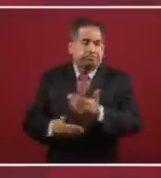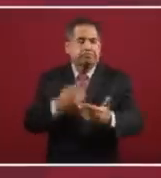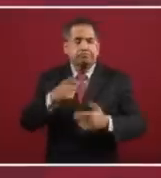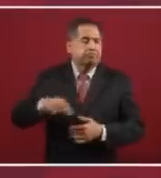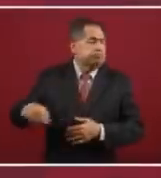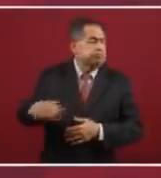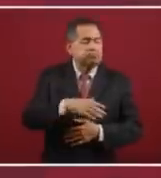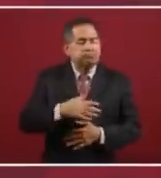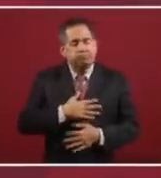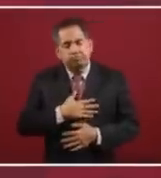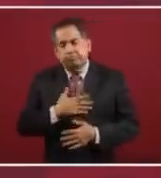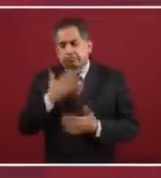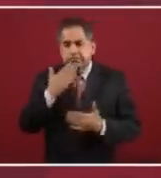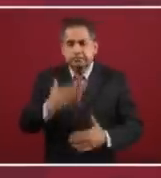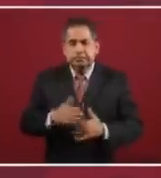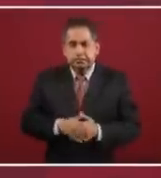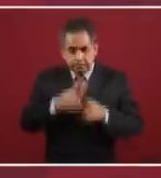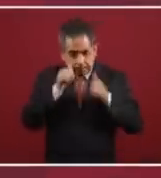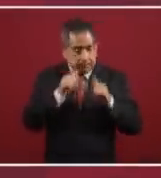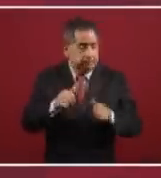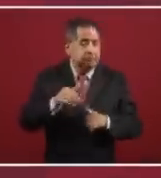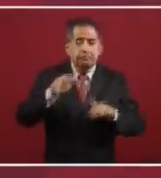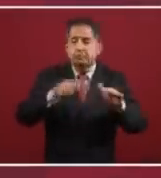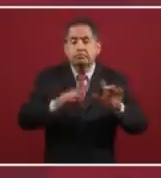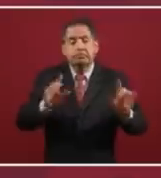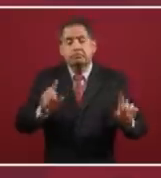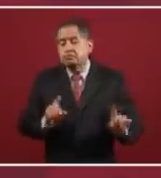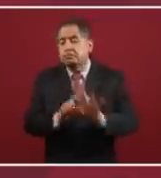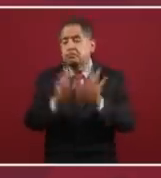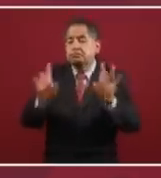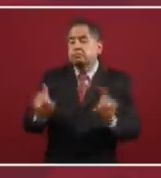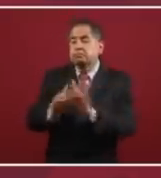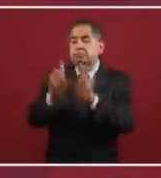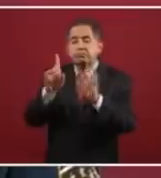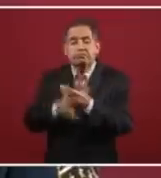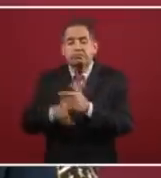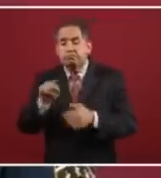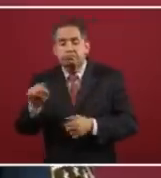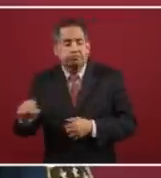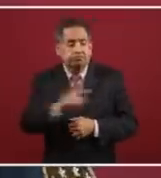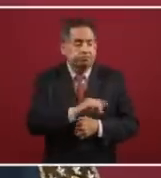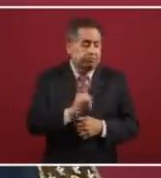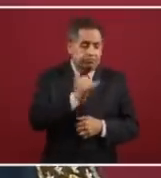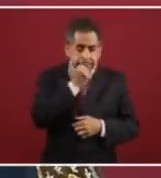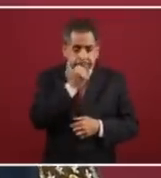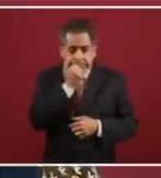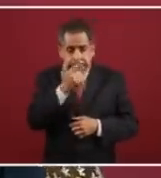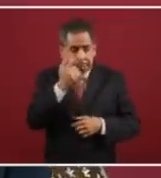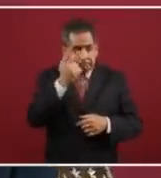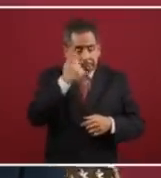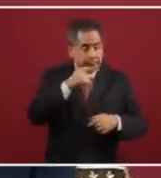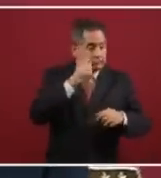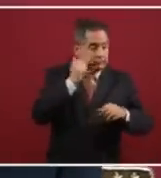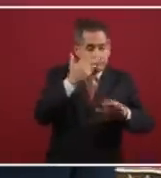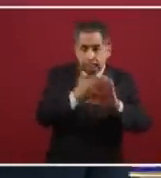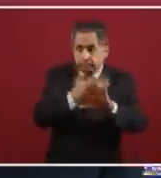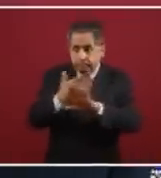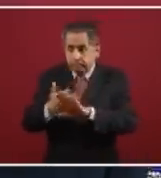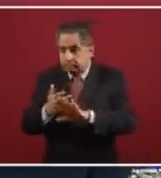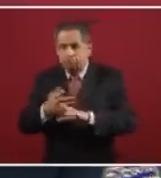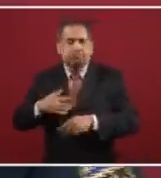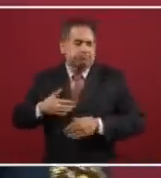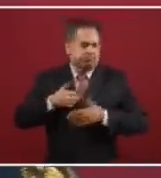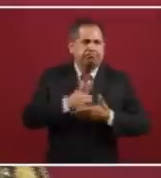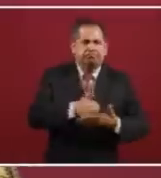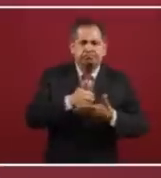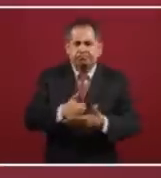bienestar y también para atender algunas situaciones que estén afectando a la misma, siempre